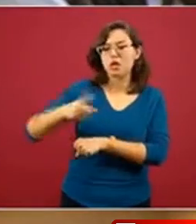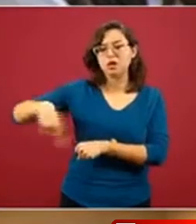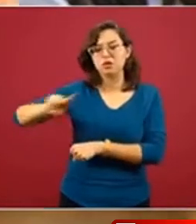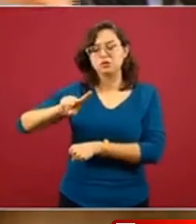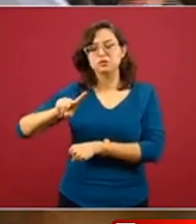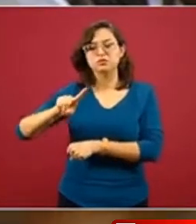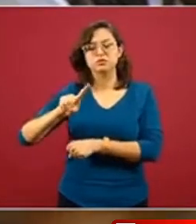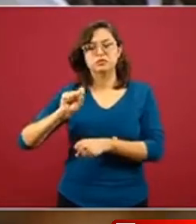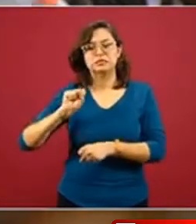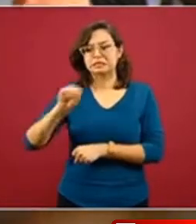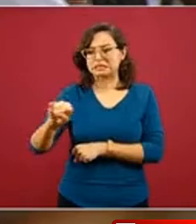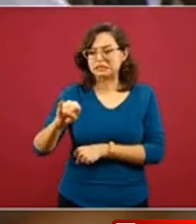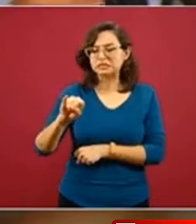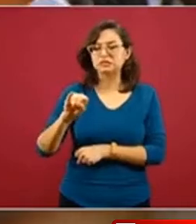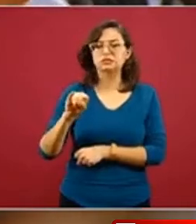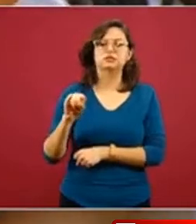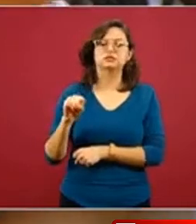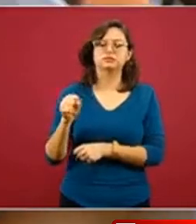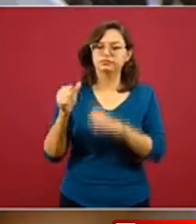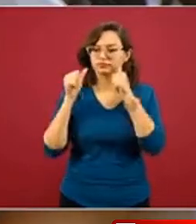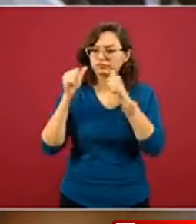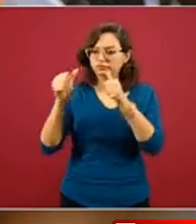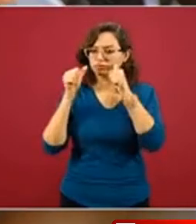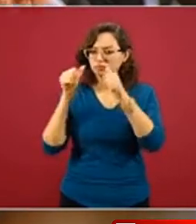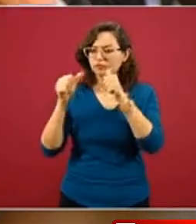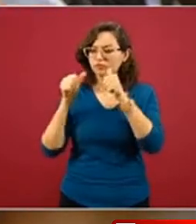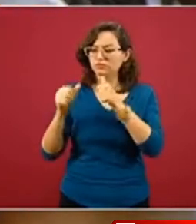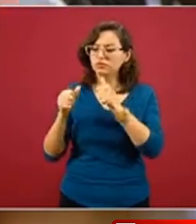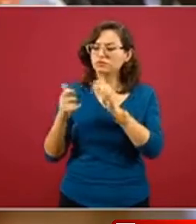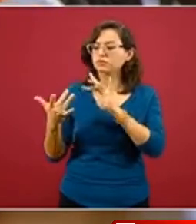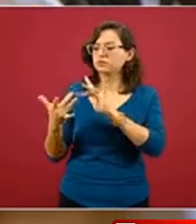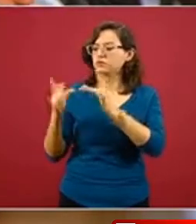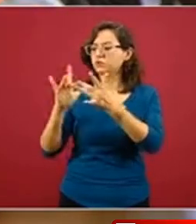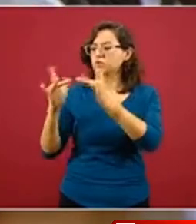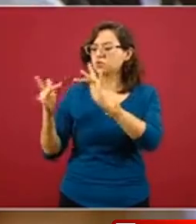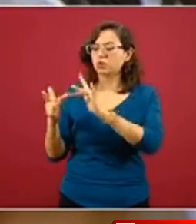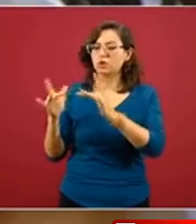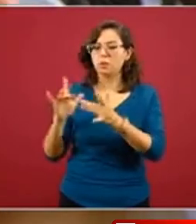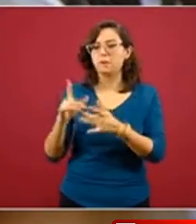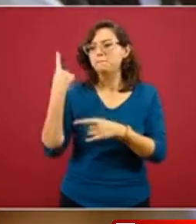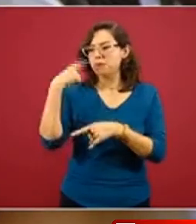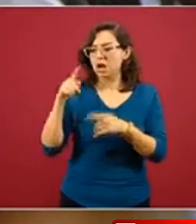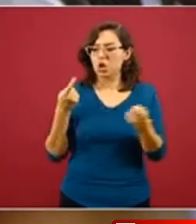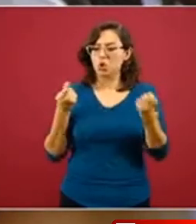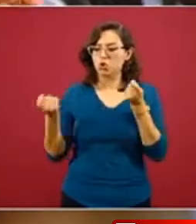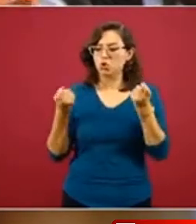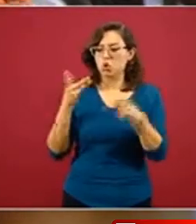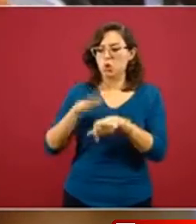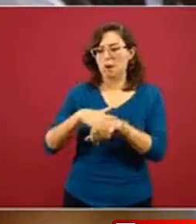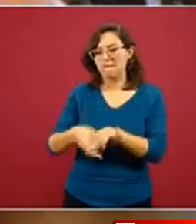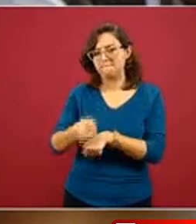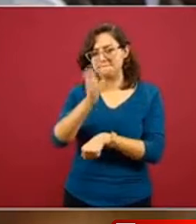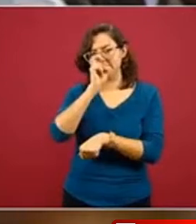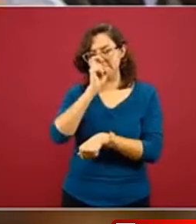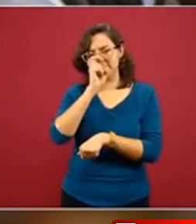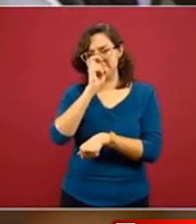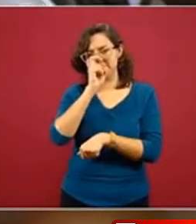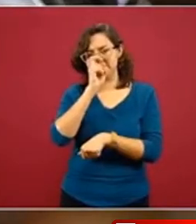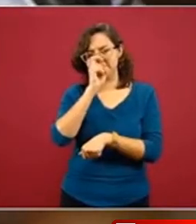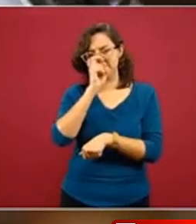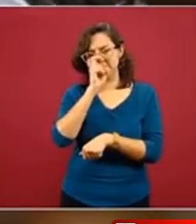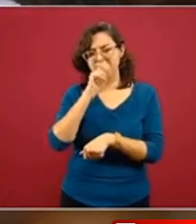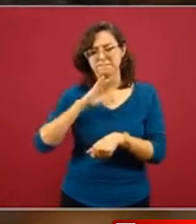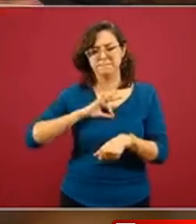resultando positivos y seguir su cadena de contactos a fin de poder tener un control más estricto de